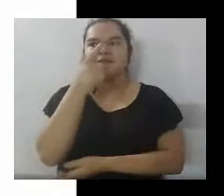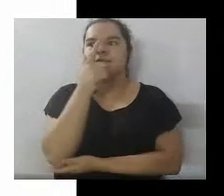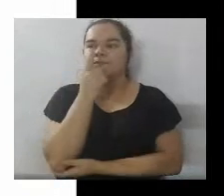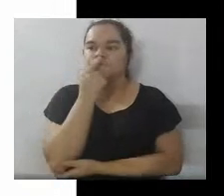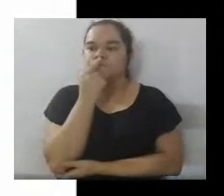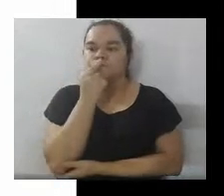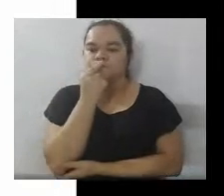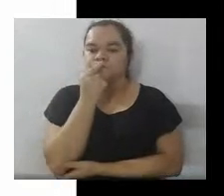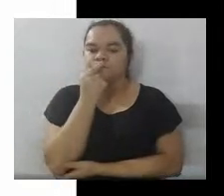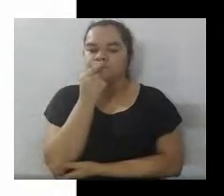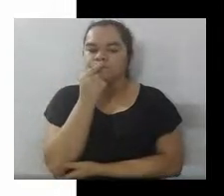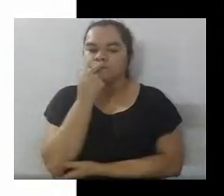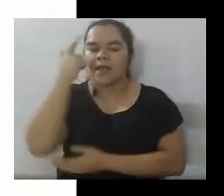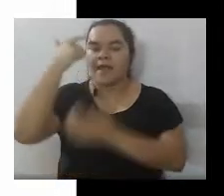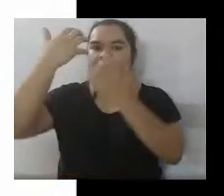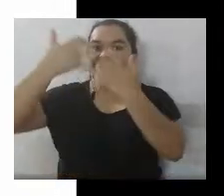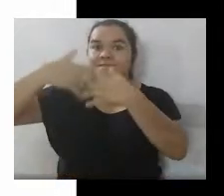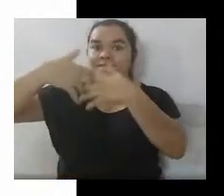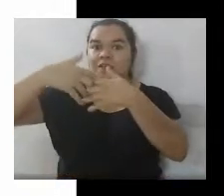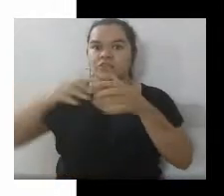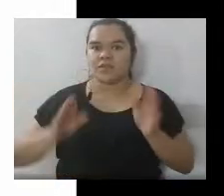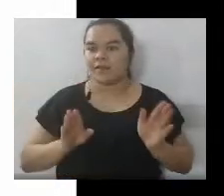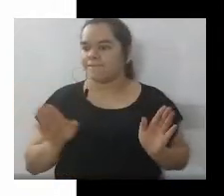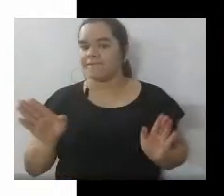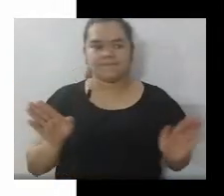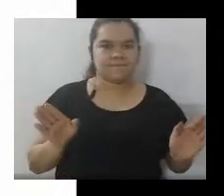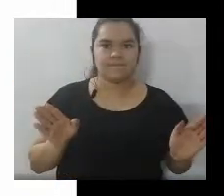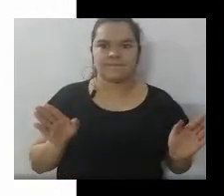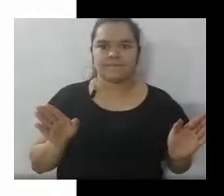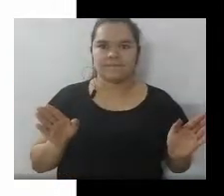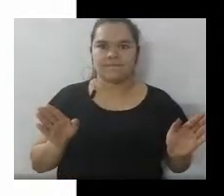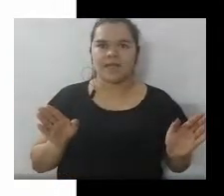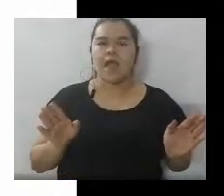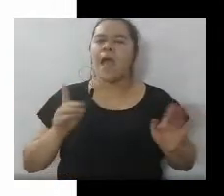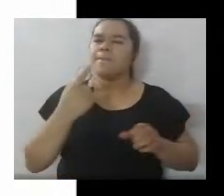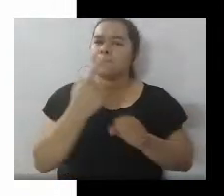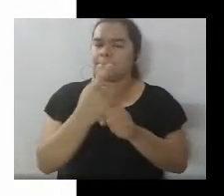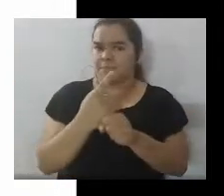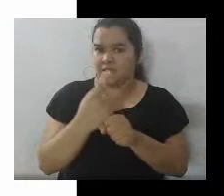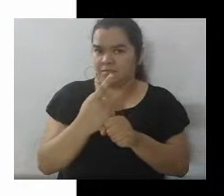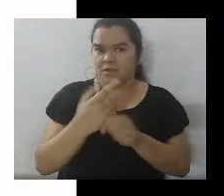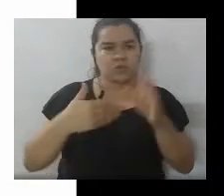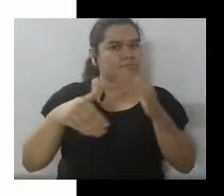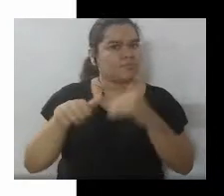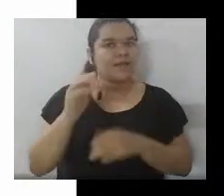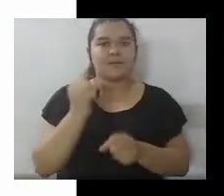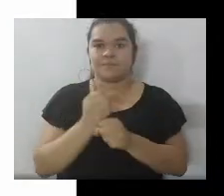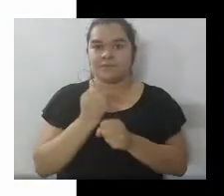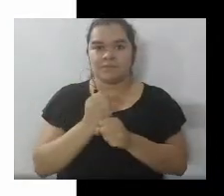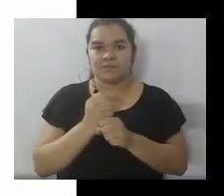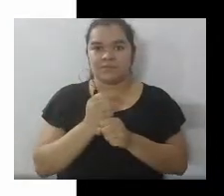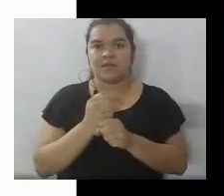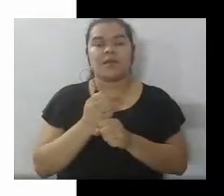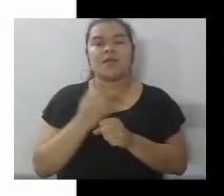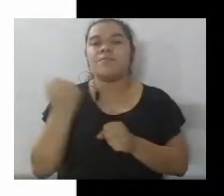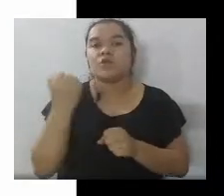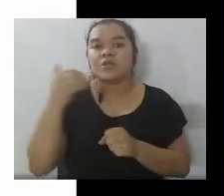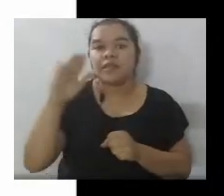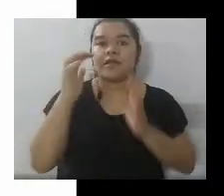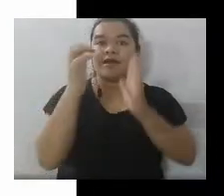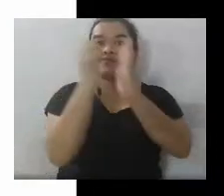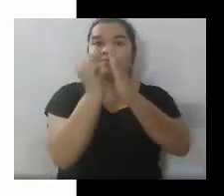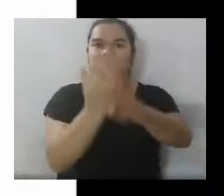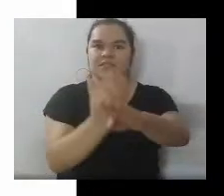digamos, a repensar la estrategia. Sobre todo nos tenemos que inscribir, o sea, preinscribir, están inscritos y comenzar a leer